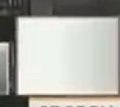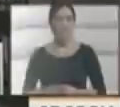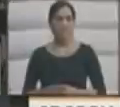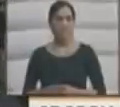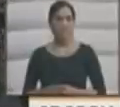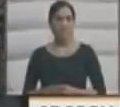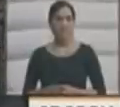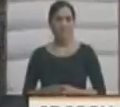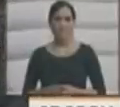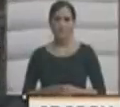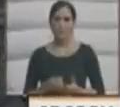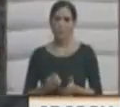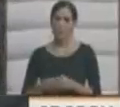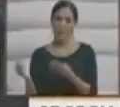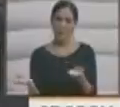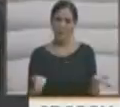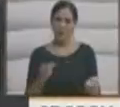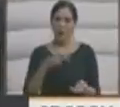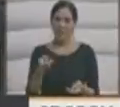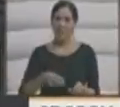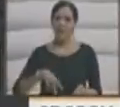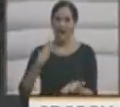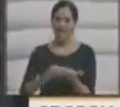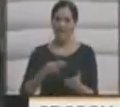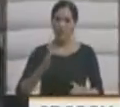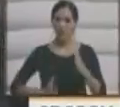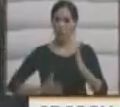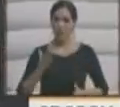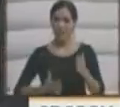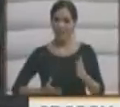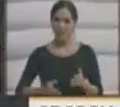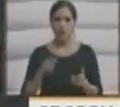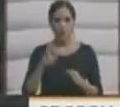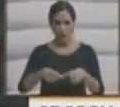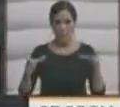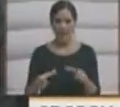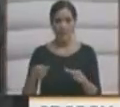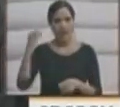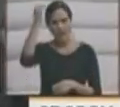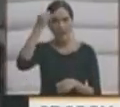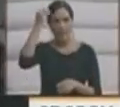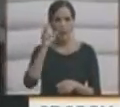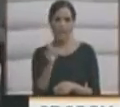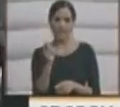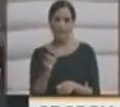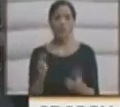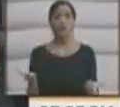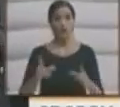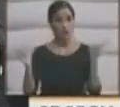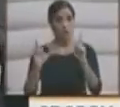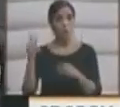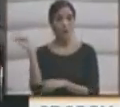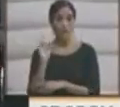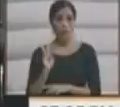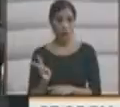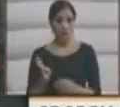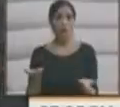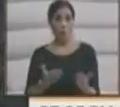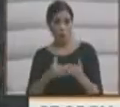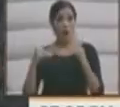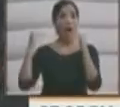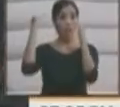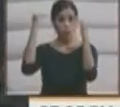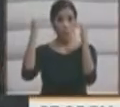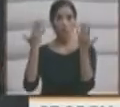Bienvenidos una vez más a Tú a Vuestro Cayendo y Corriendo, espacio para el análisis crítico de los medios venezolanos con la altura y la